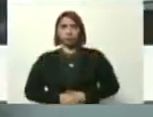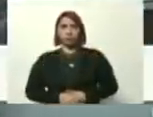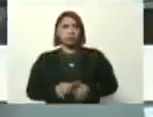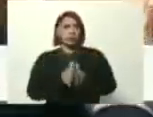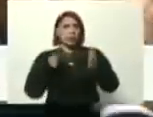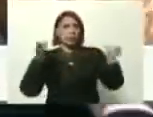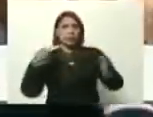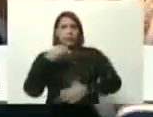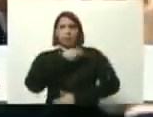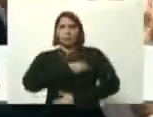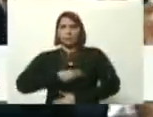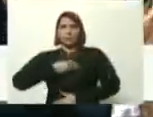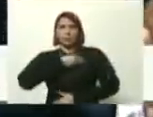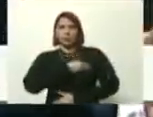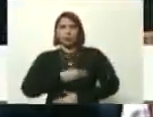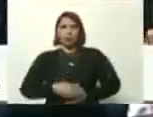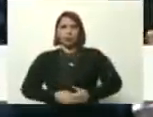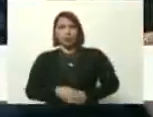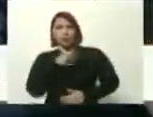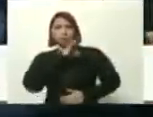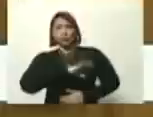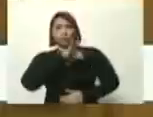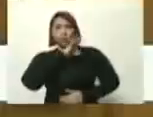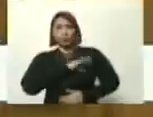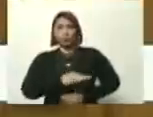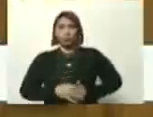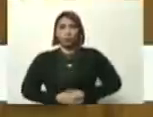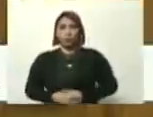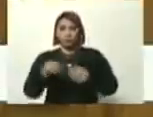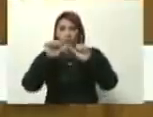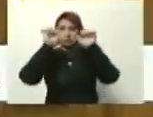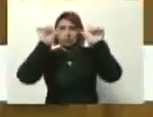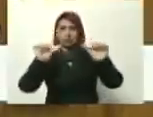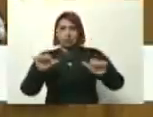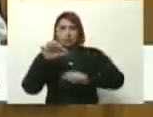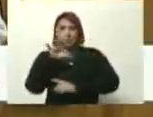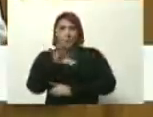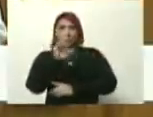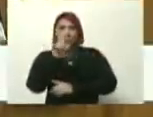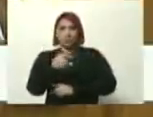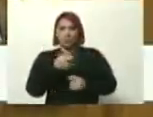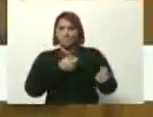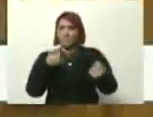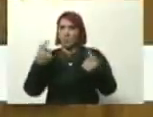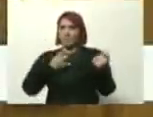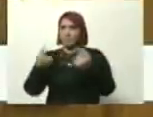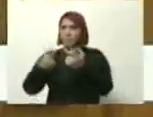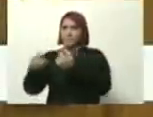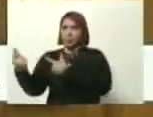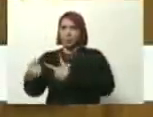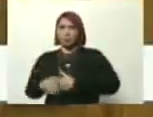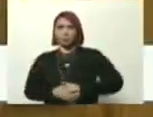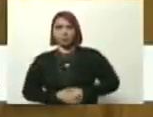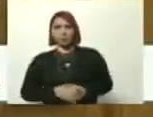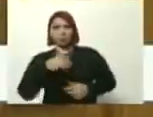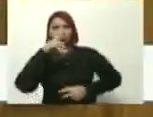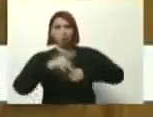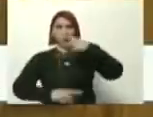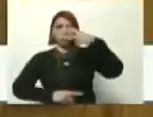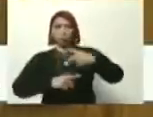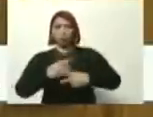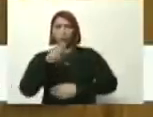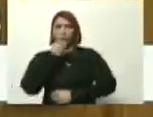grandes misiones sociales, en el sistema patria, en la distribución, procura y producción